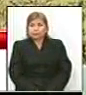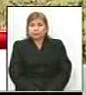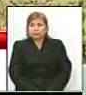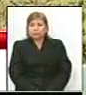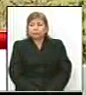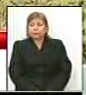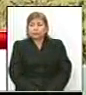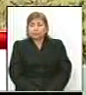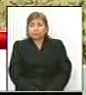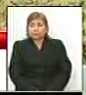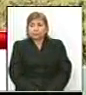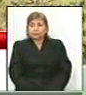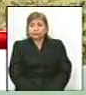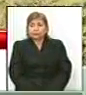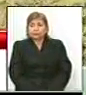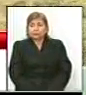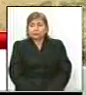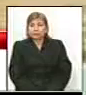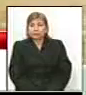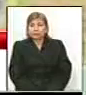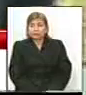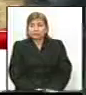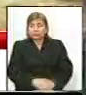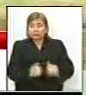Bien, hermanos,